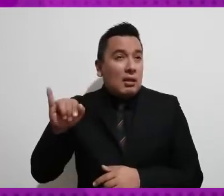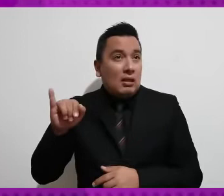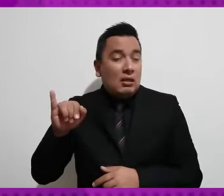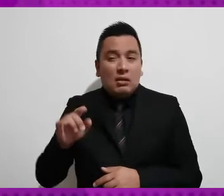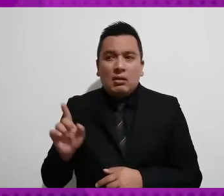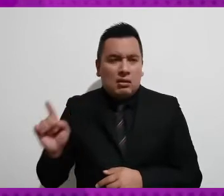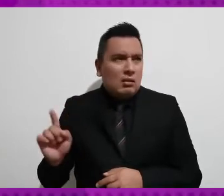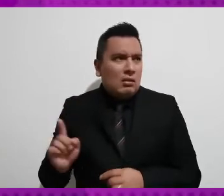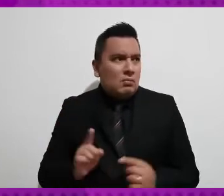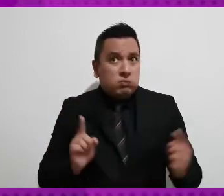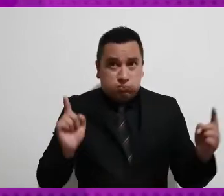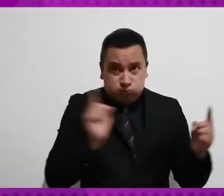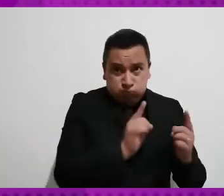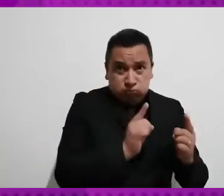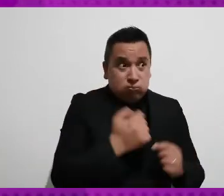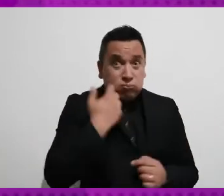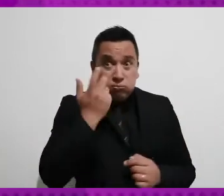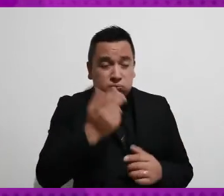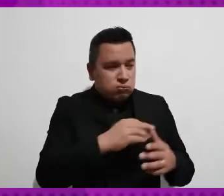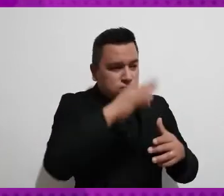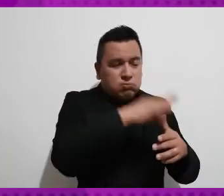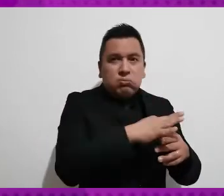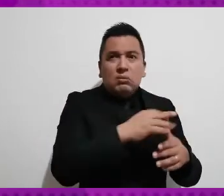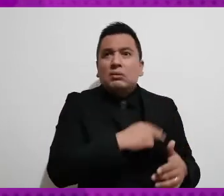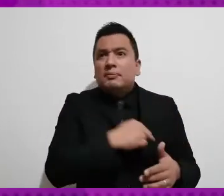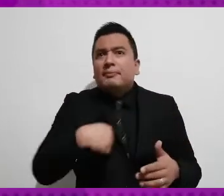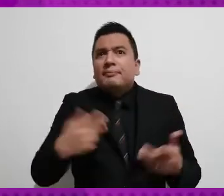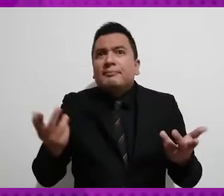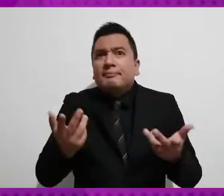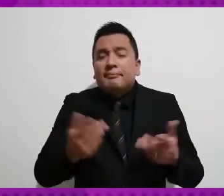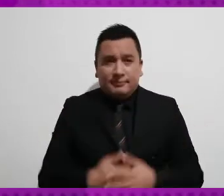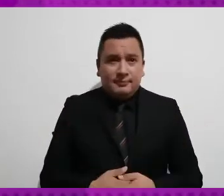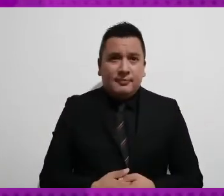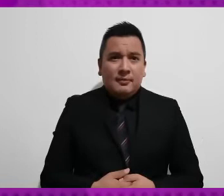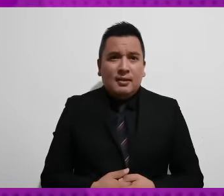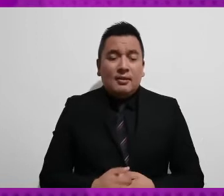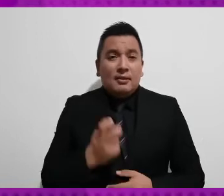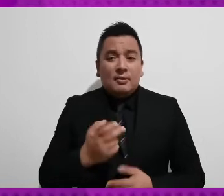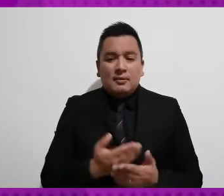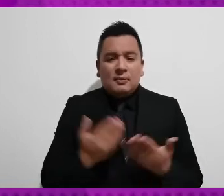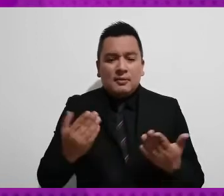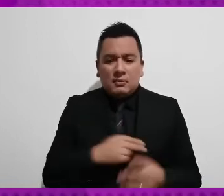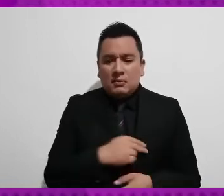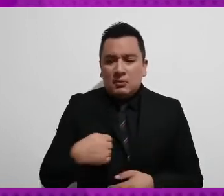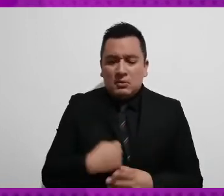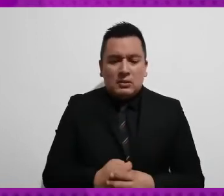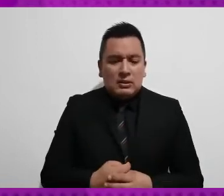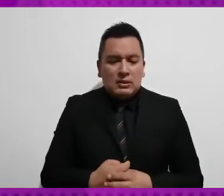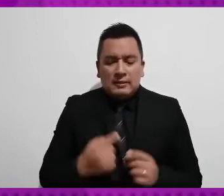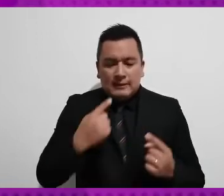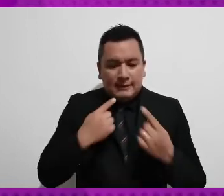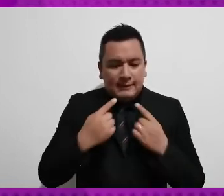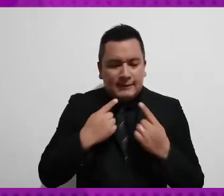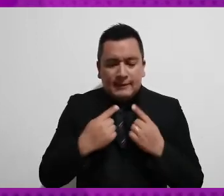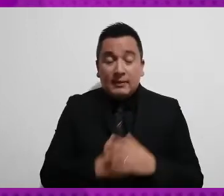la comunidad LGBTIQ+. Entonces, este protocolo fundamentalmente plantea que en ningún caso la